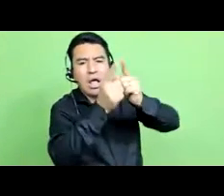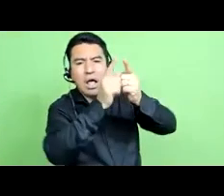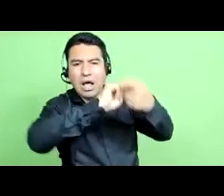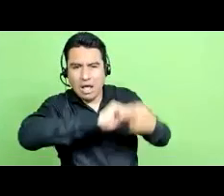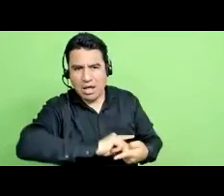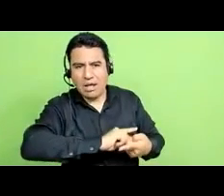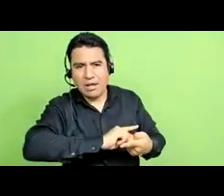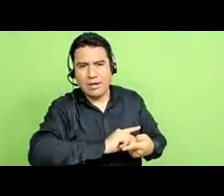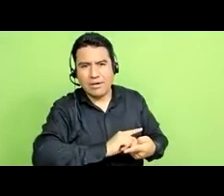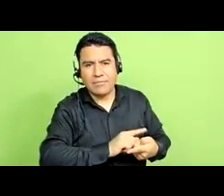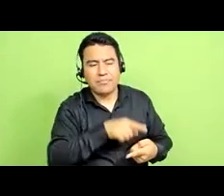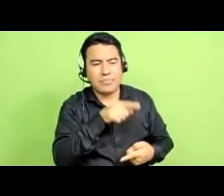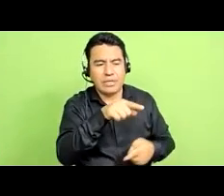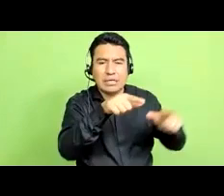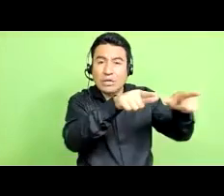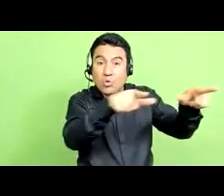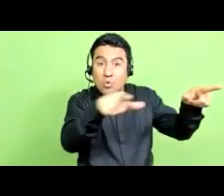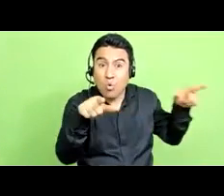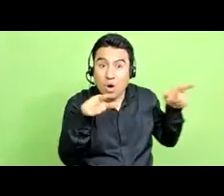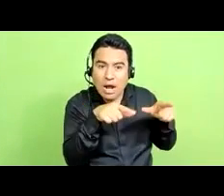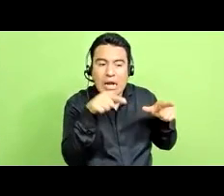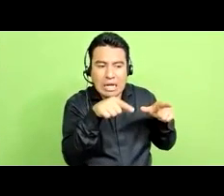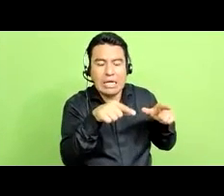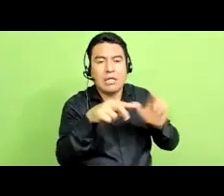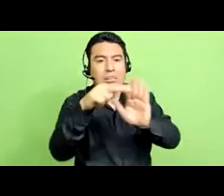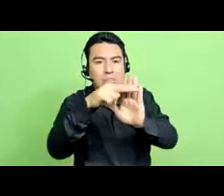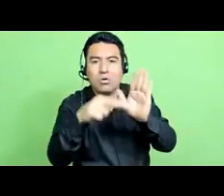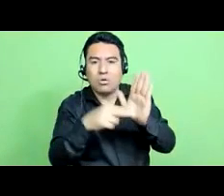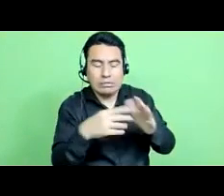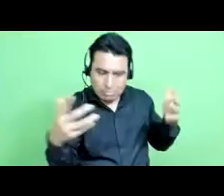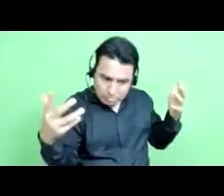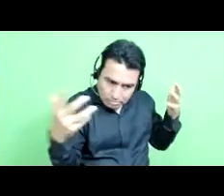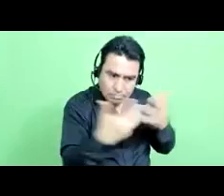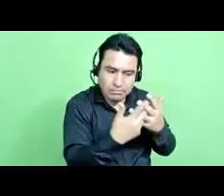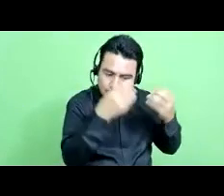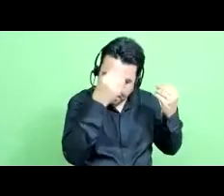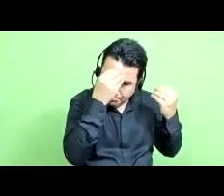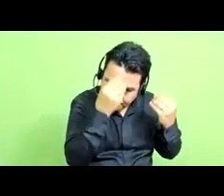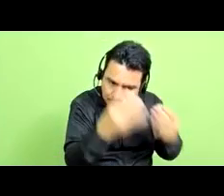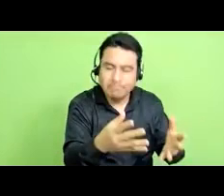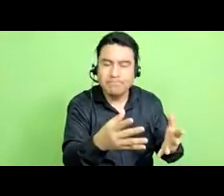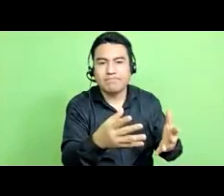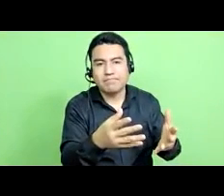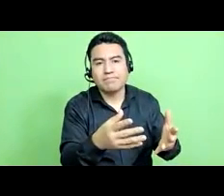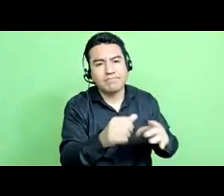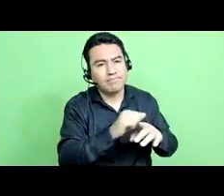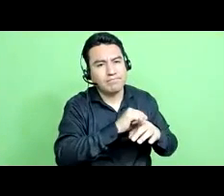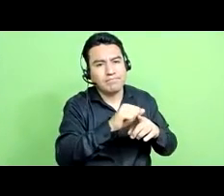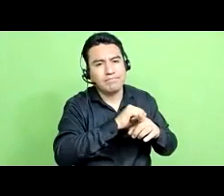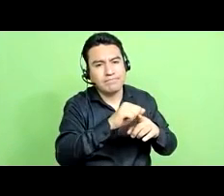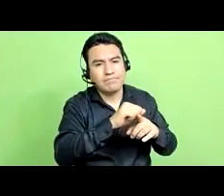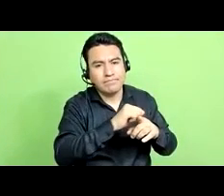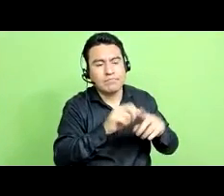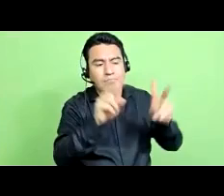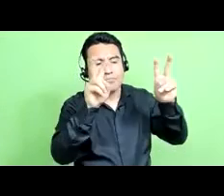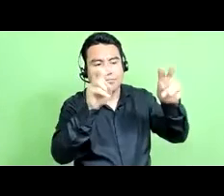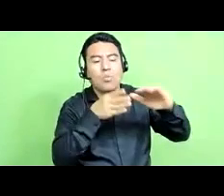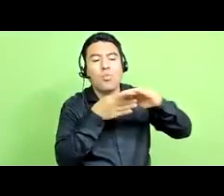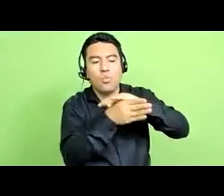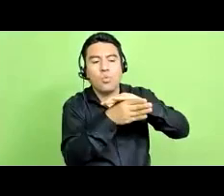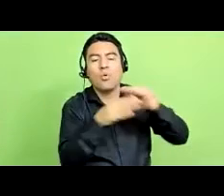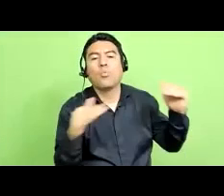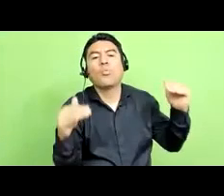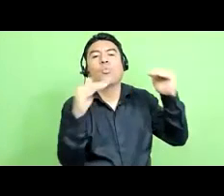del sector de que deberían cumplir los reglamentos y normas de accesibilidad universal porque obviamente